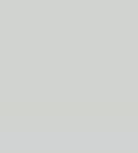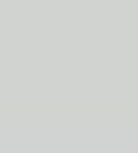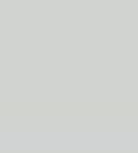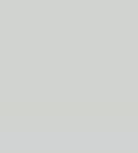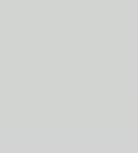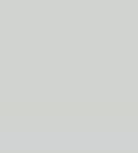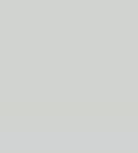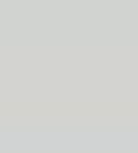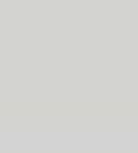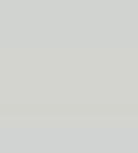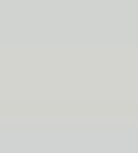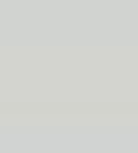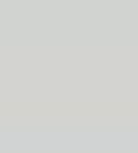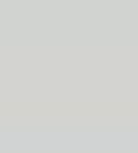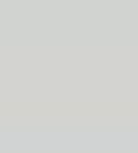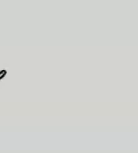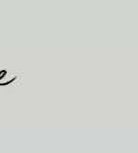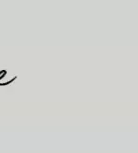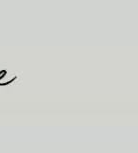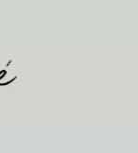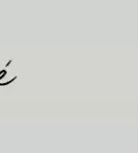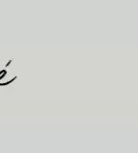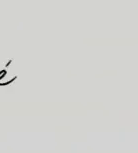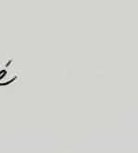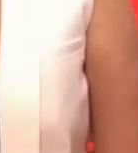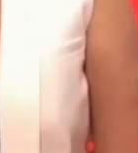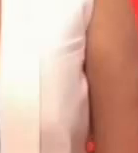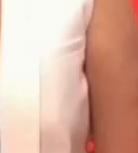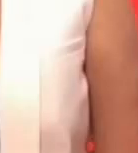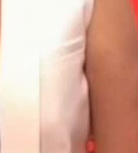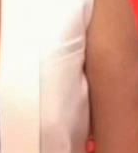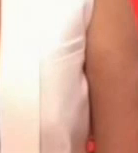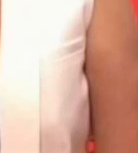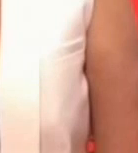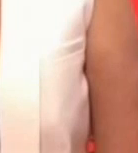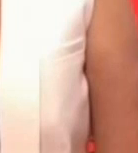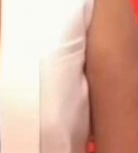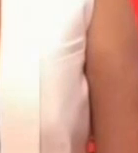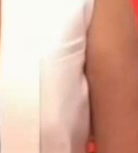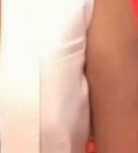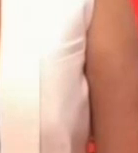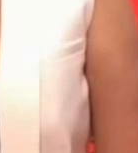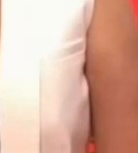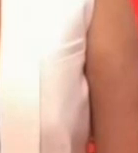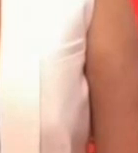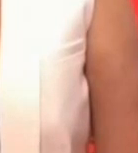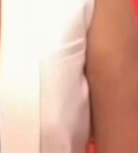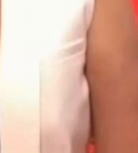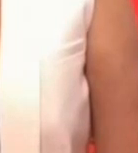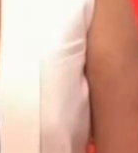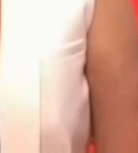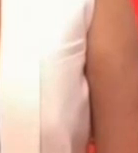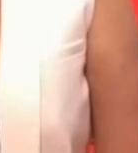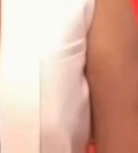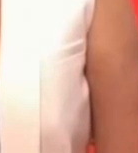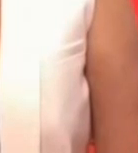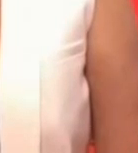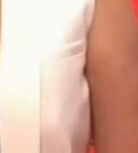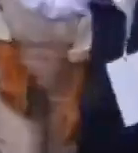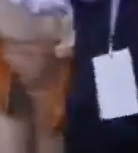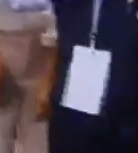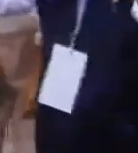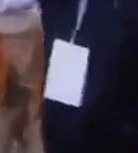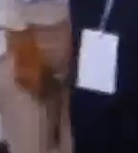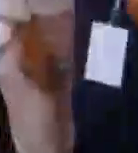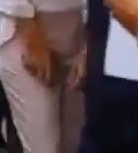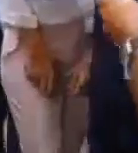Este miércoles 27 de marzo en Primera Impresión, Cristina Reyes, asambleísta nacional por el Partido Social Cristiano, para analizar